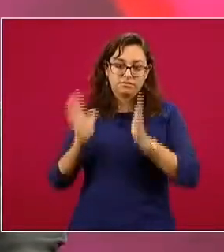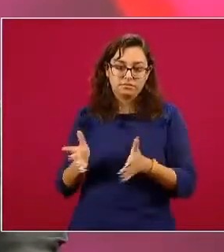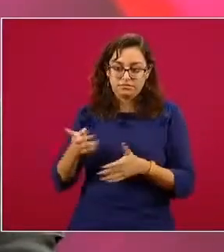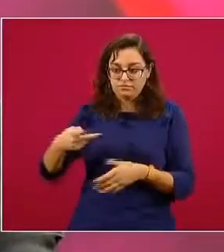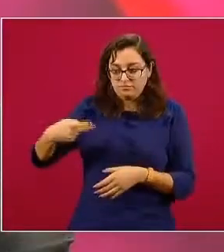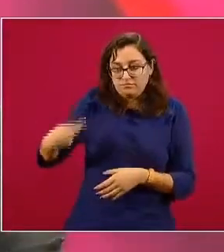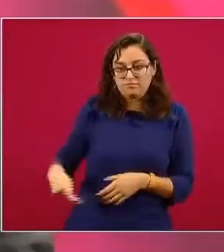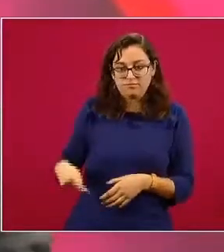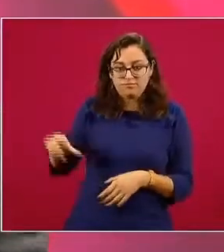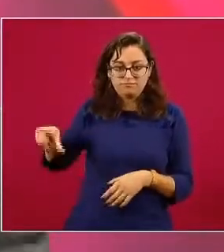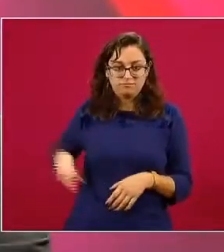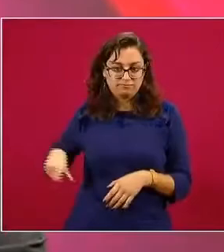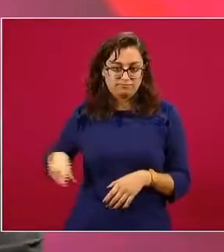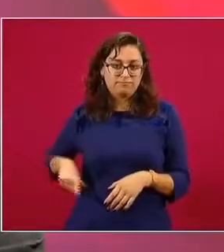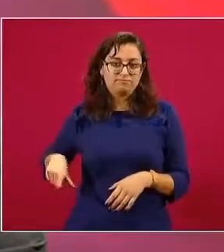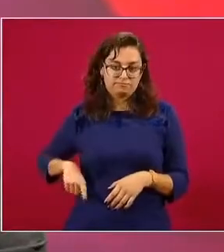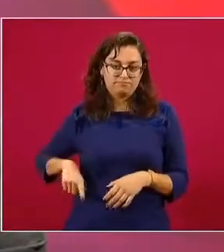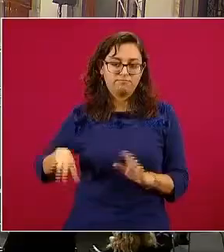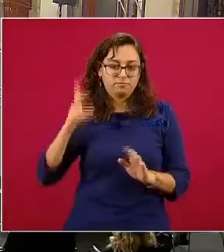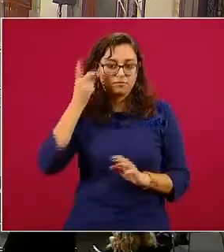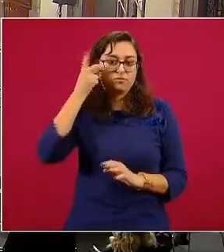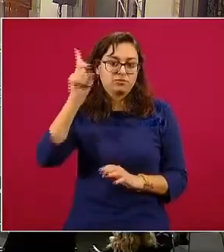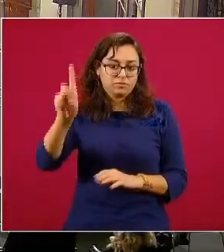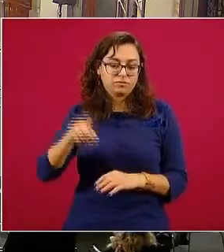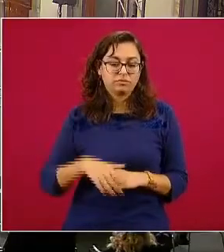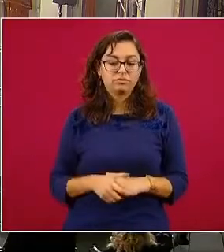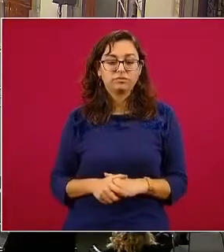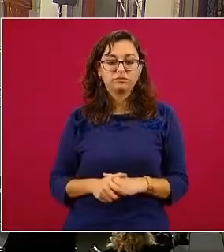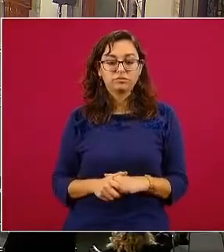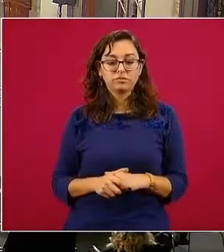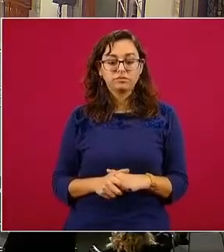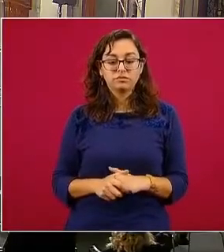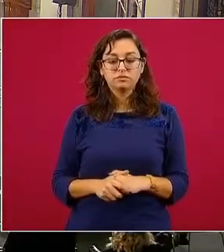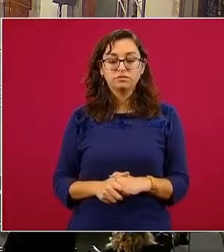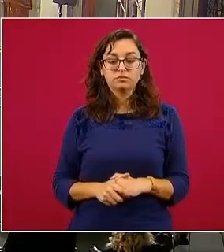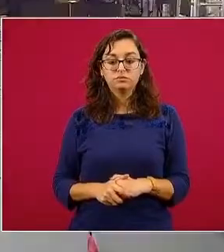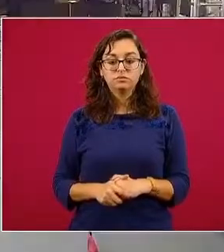propiedad de la parte pública, que es la parte contratante.